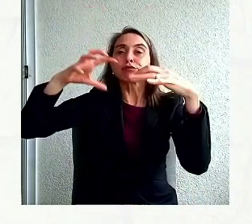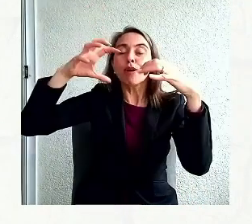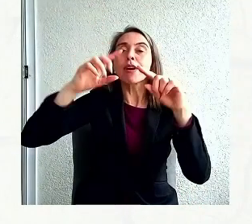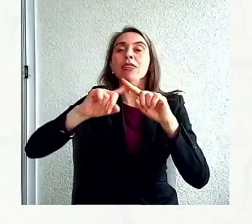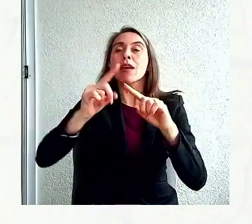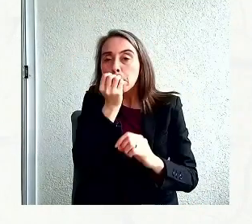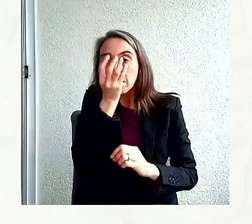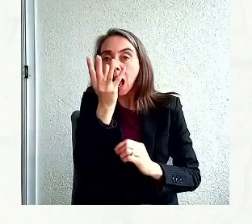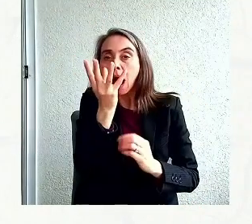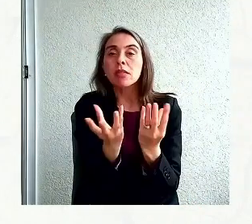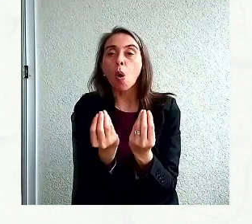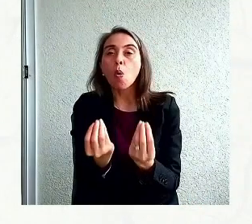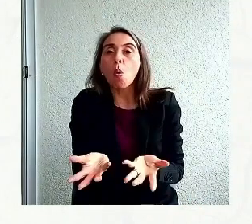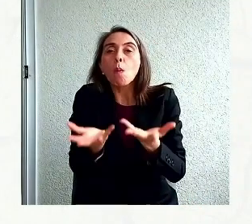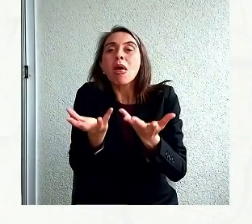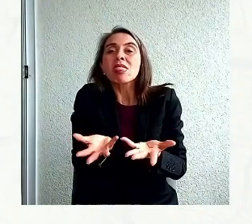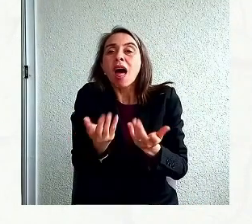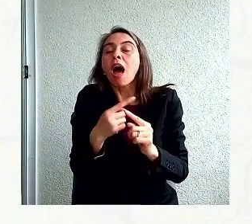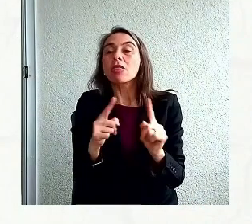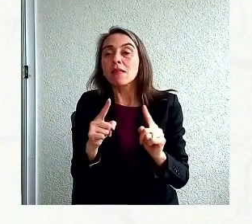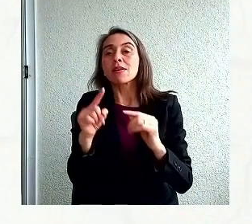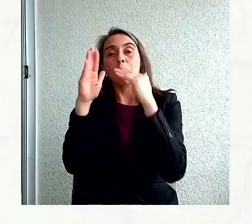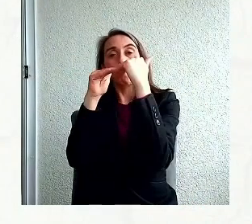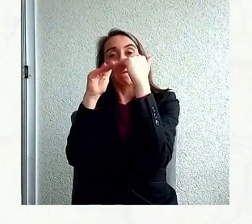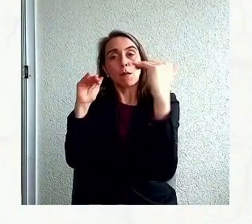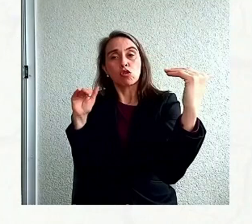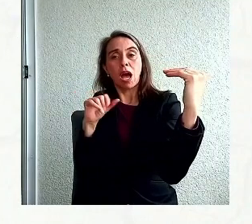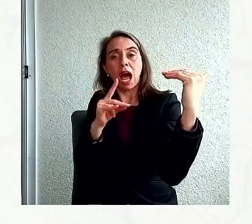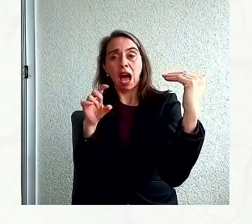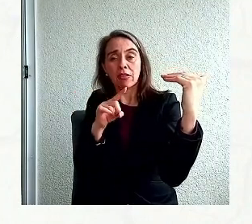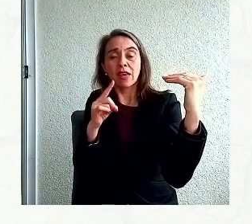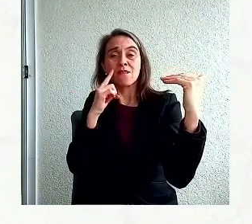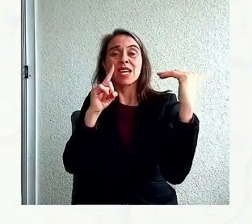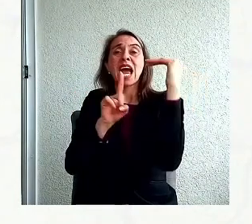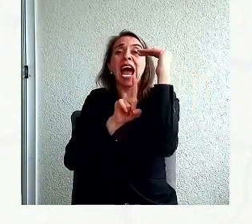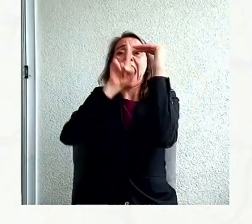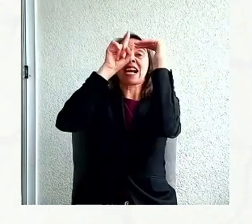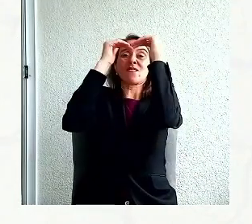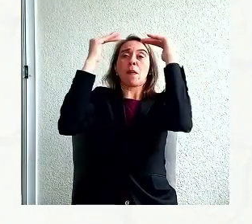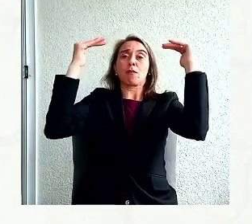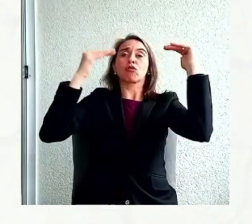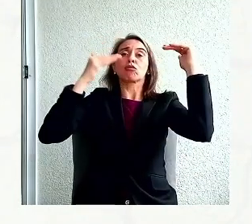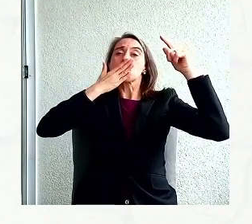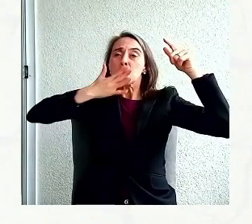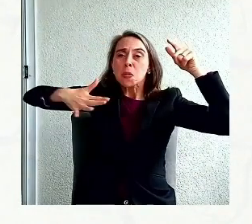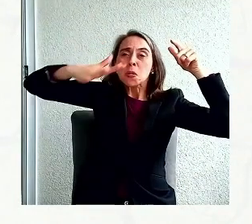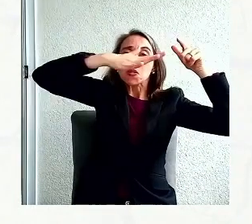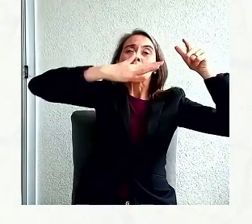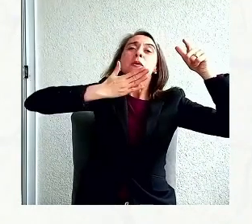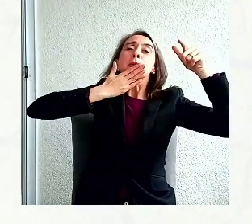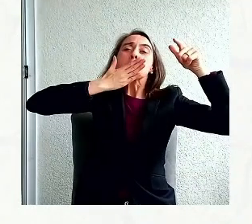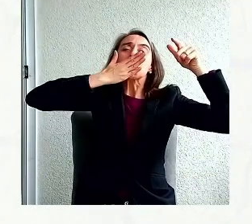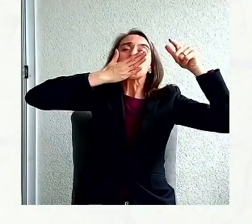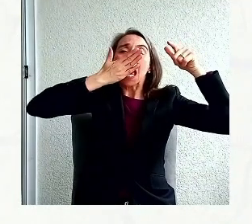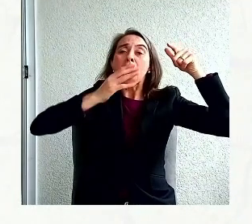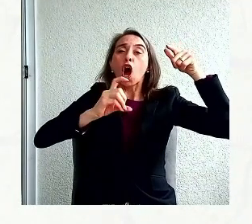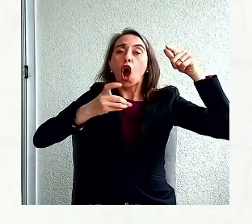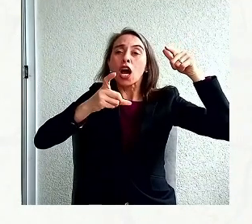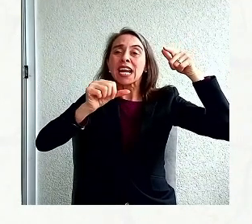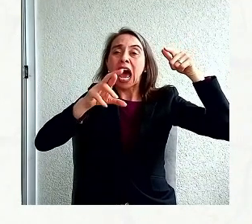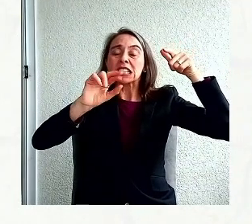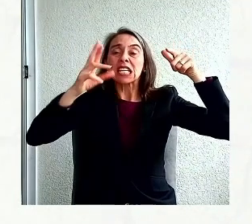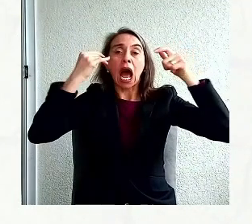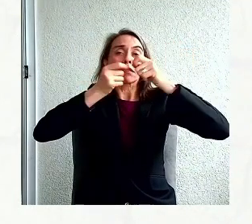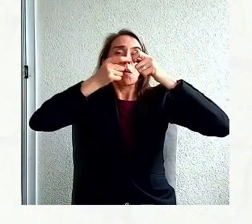retroceso glacial. Estos son algunos glaciares de la zona central de Chile, ¿no es cierto?, donde también se